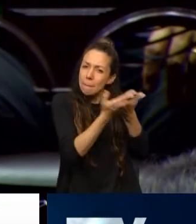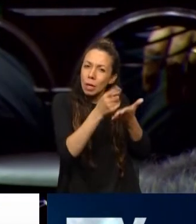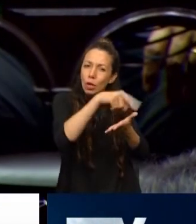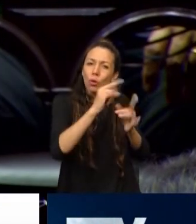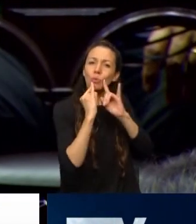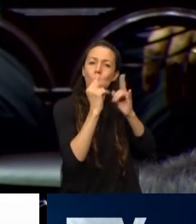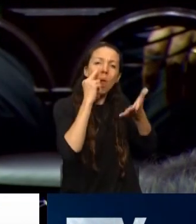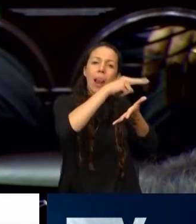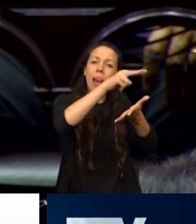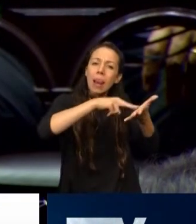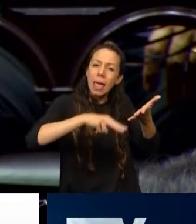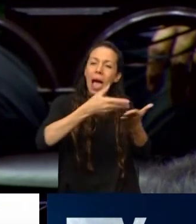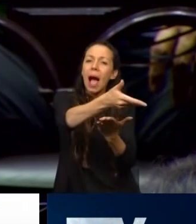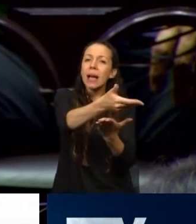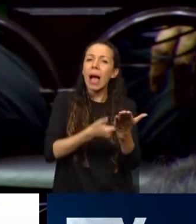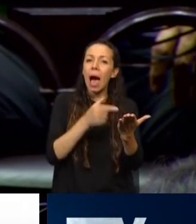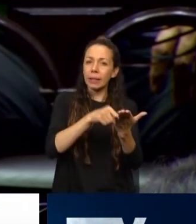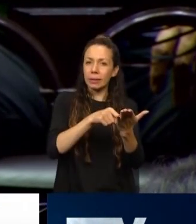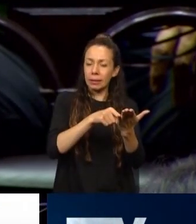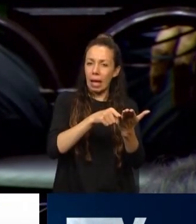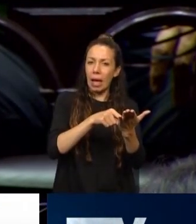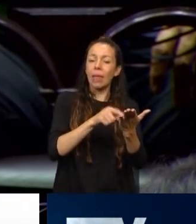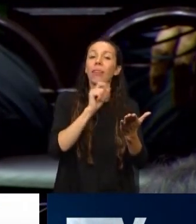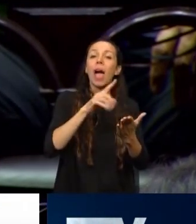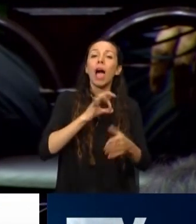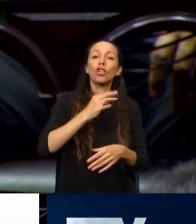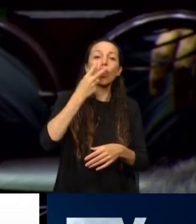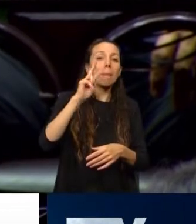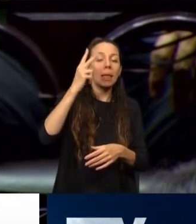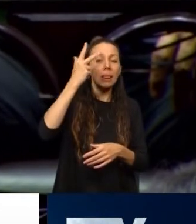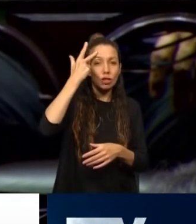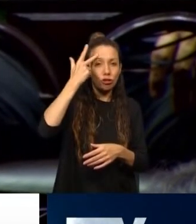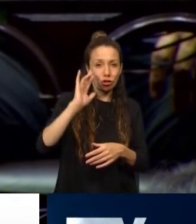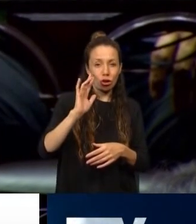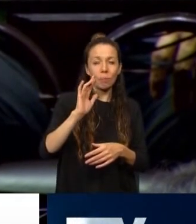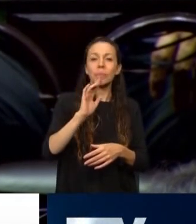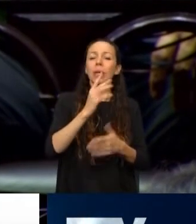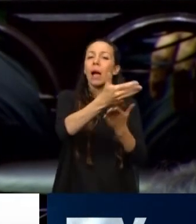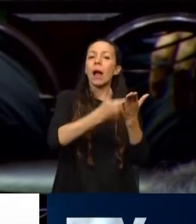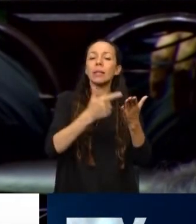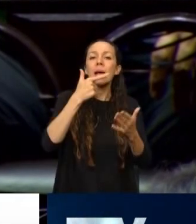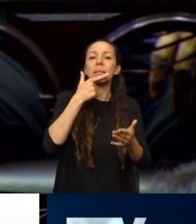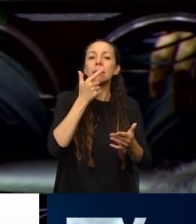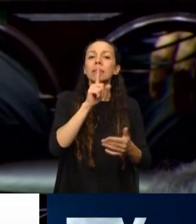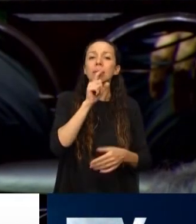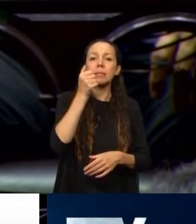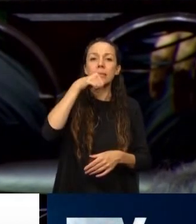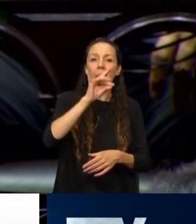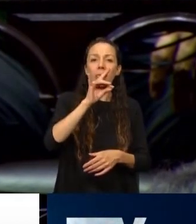2 stand-by del año 2018. Porque fueron 2 stand-by, uno en